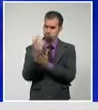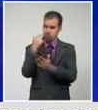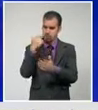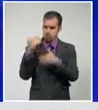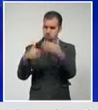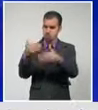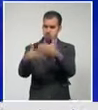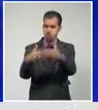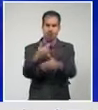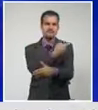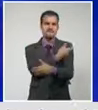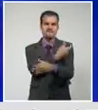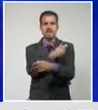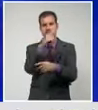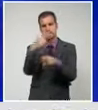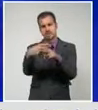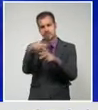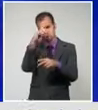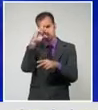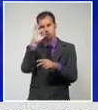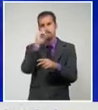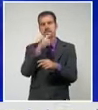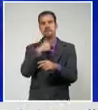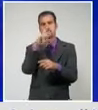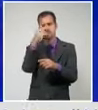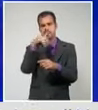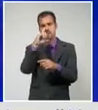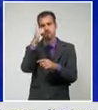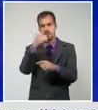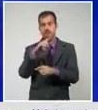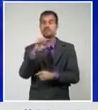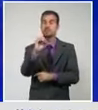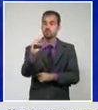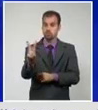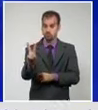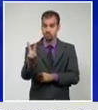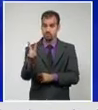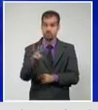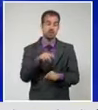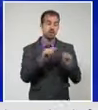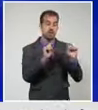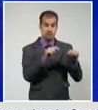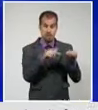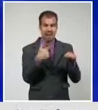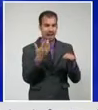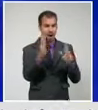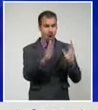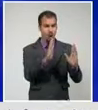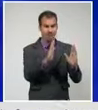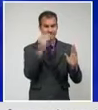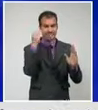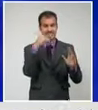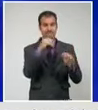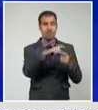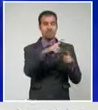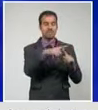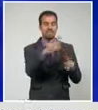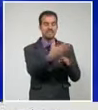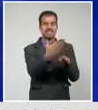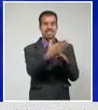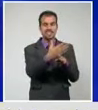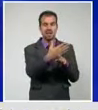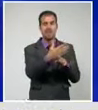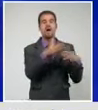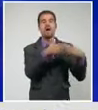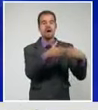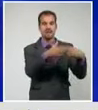02 y Abdala que debe comenzar en Santiago, Guantánamo y la provincia de Granma.